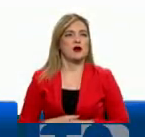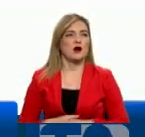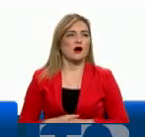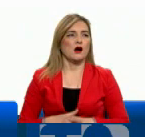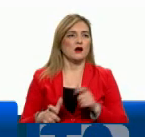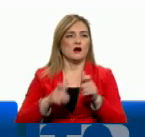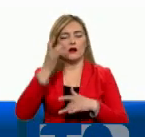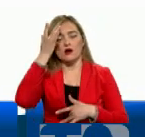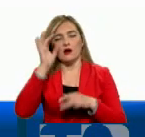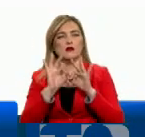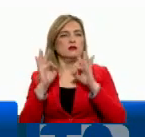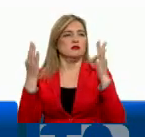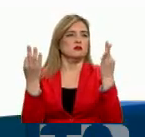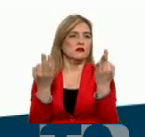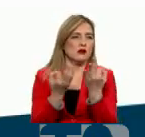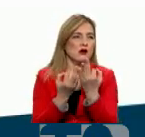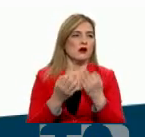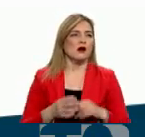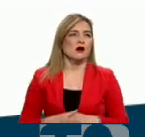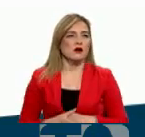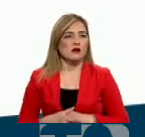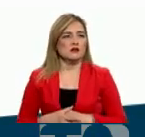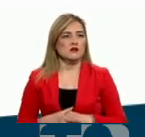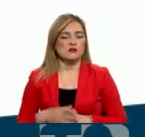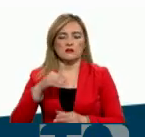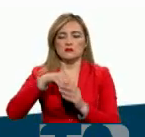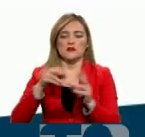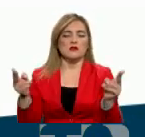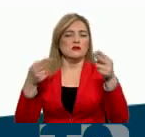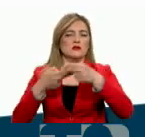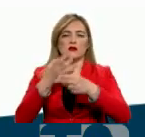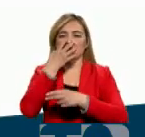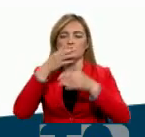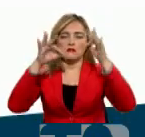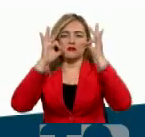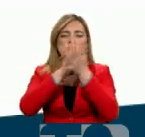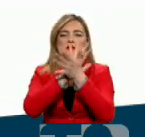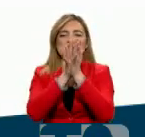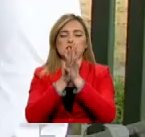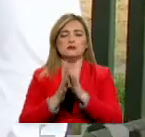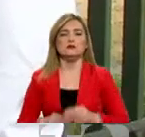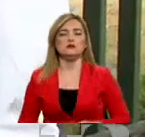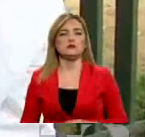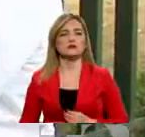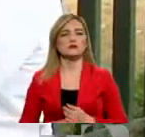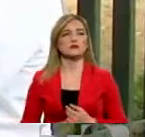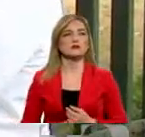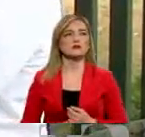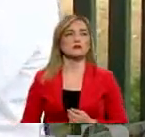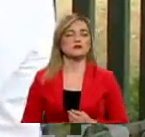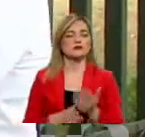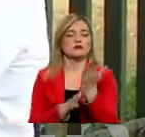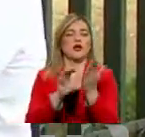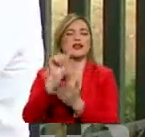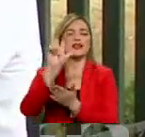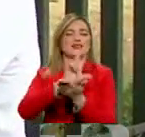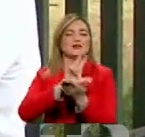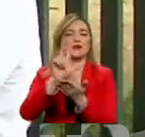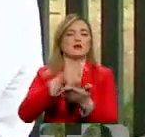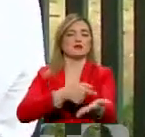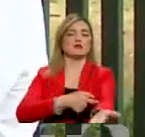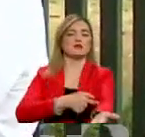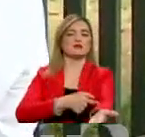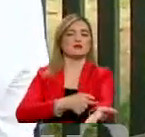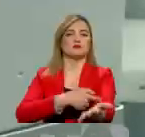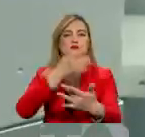para los pacientes o familiares de los pacientes que se encuentran dentro de las habitaciones. La hermana de Bosco lleva 3 semanas internada,